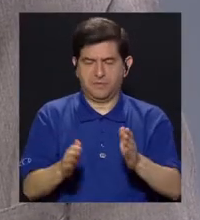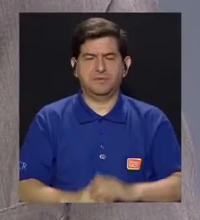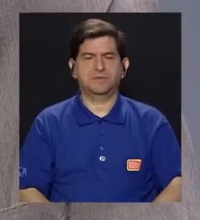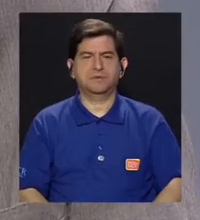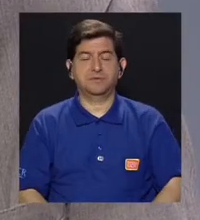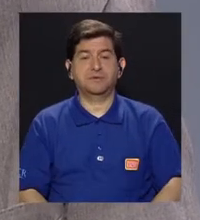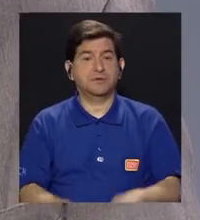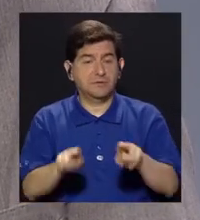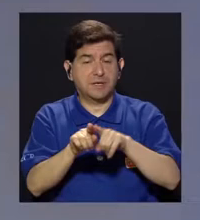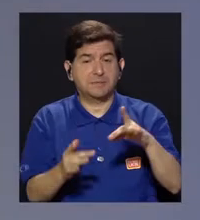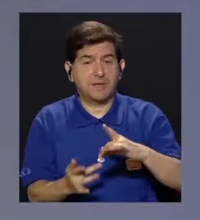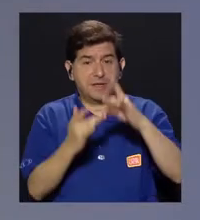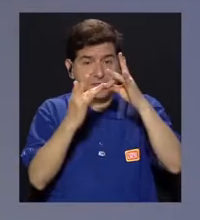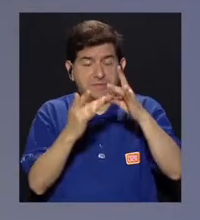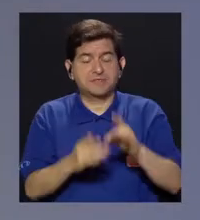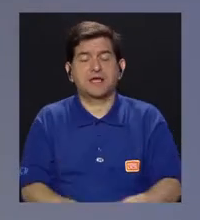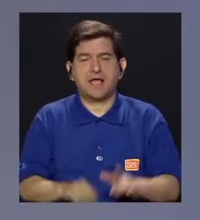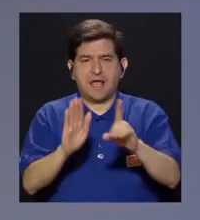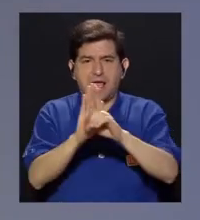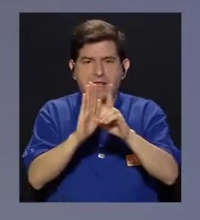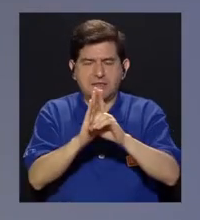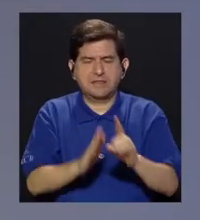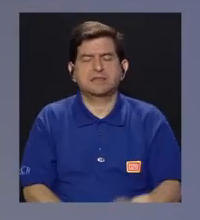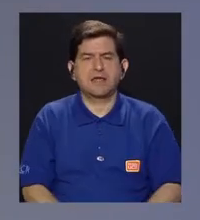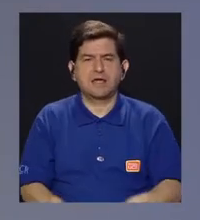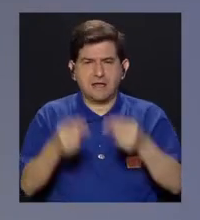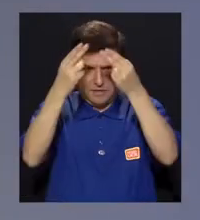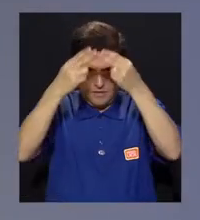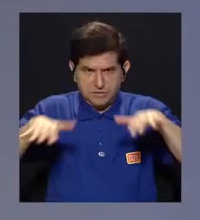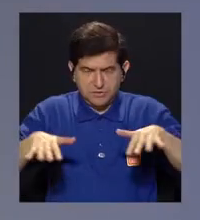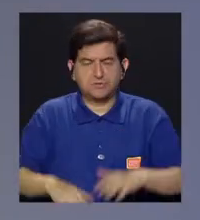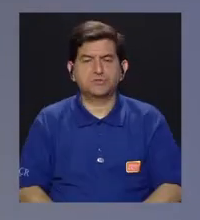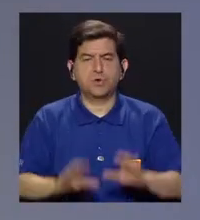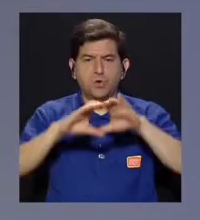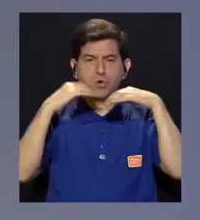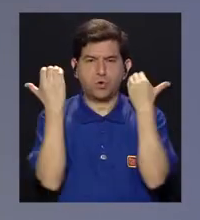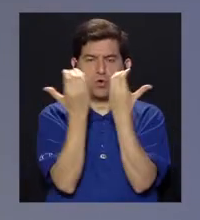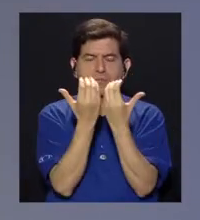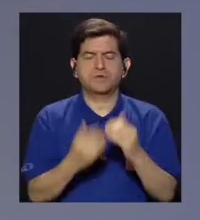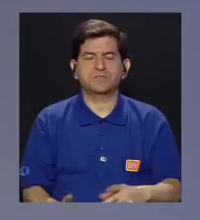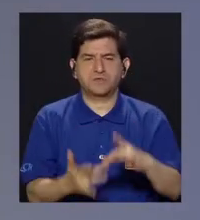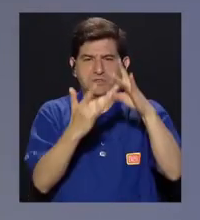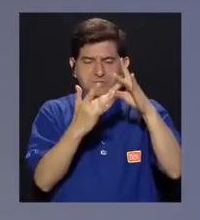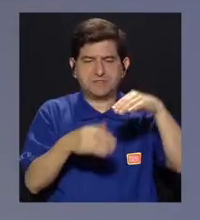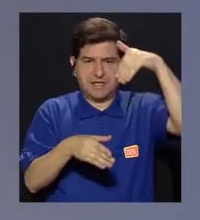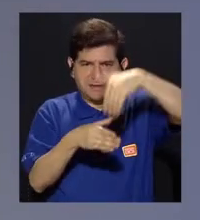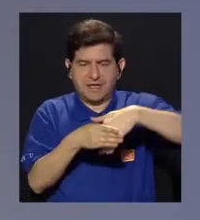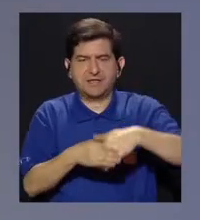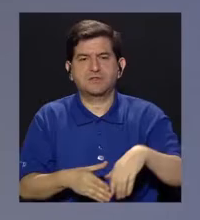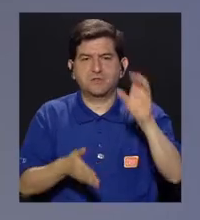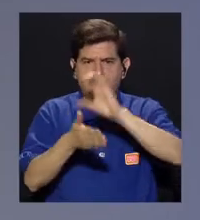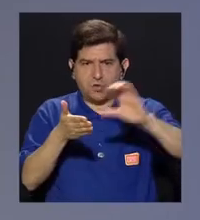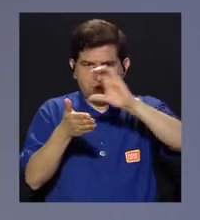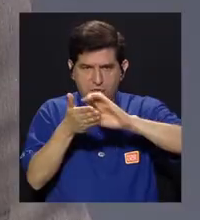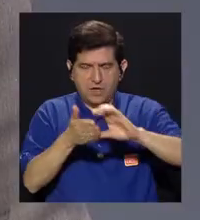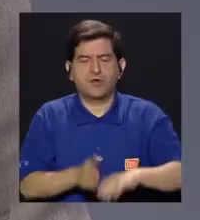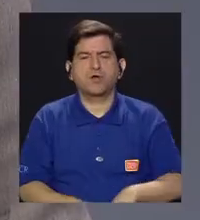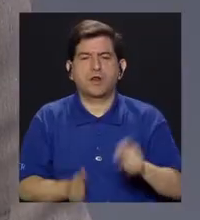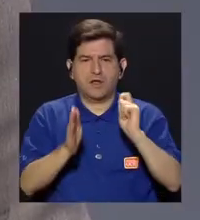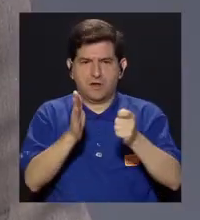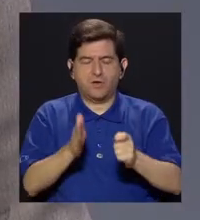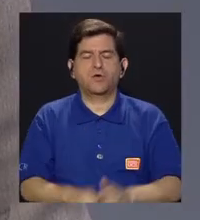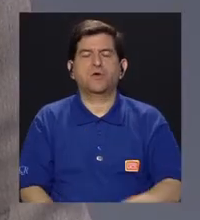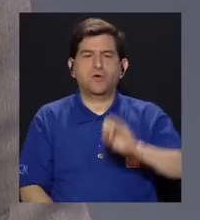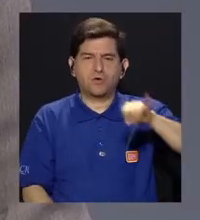además es especialista en derecho informático y conforma a una de las comisiones especiales del colegio de abogados es jose adalid